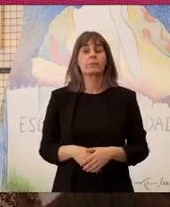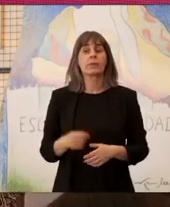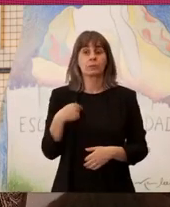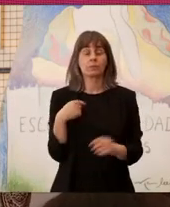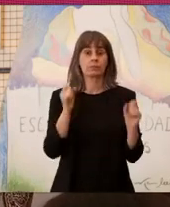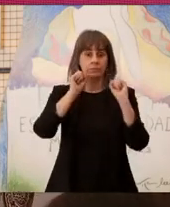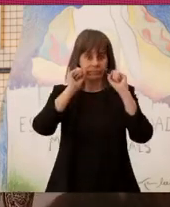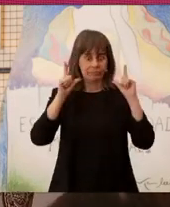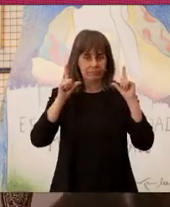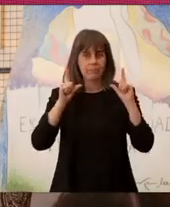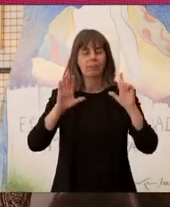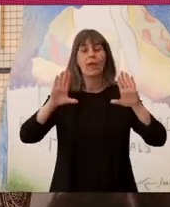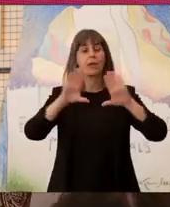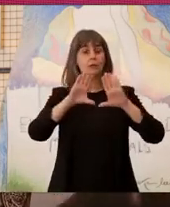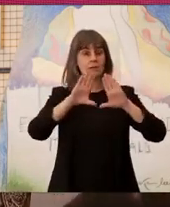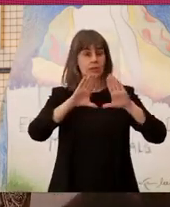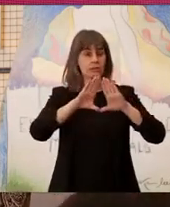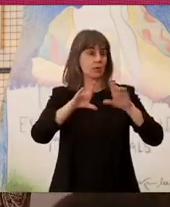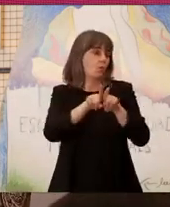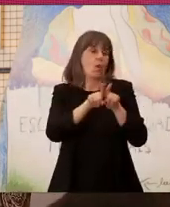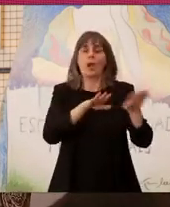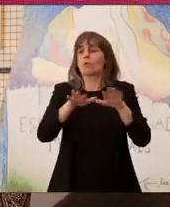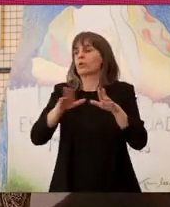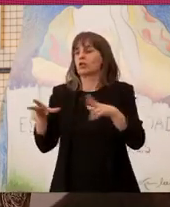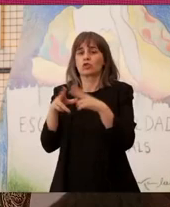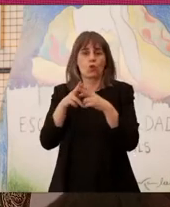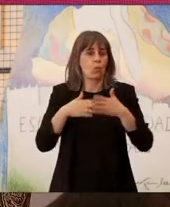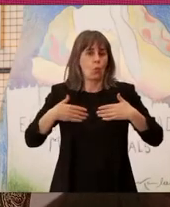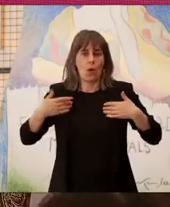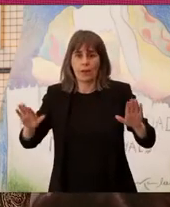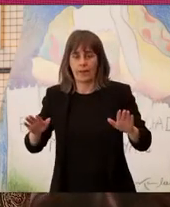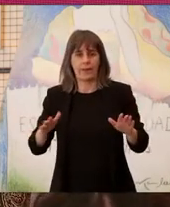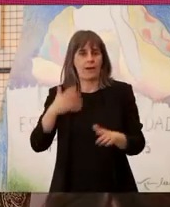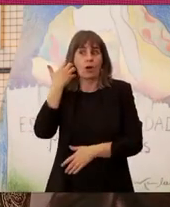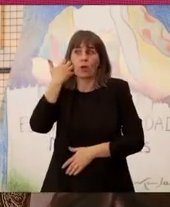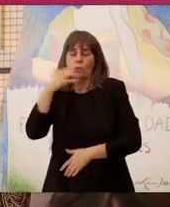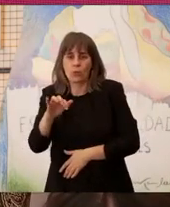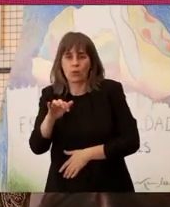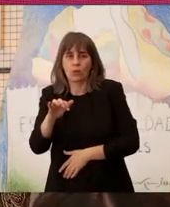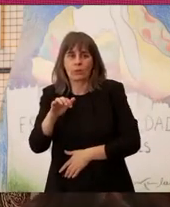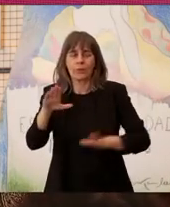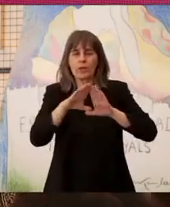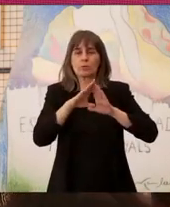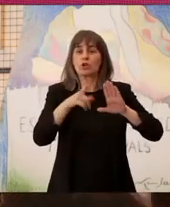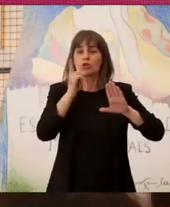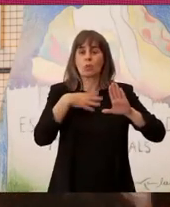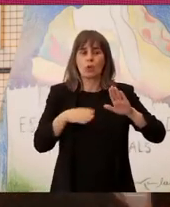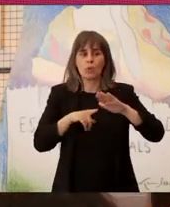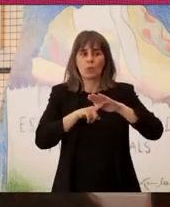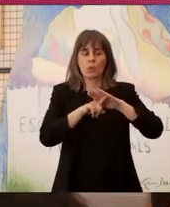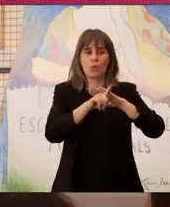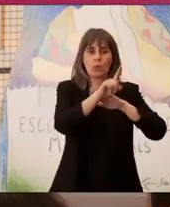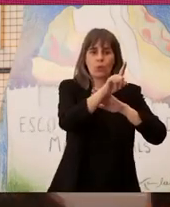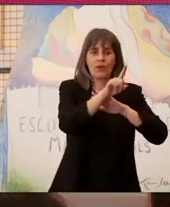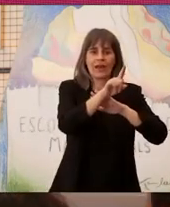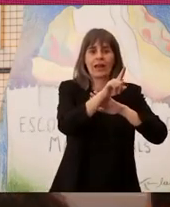un feminismo como cualquier movimiento social innovador solo puede avanzar si camina sobre